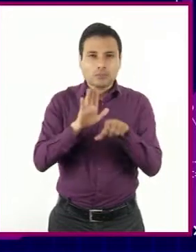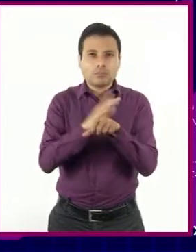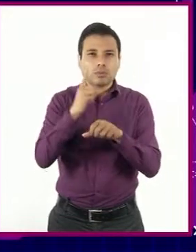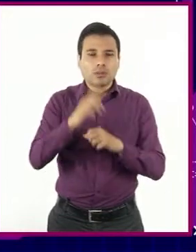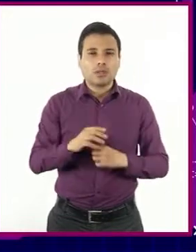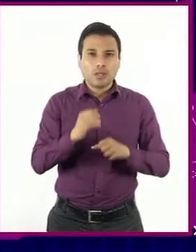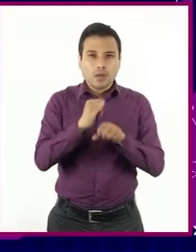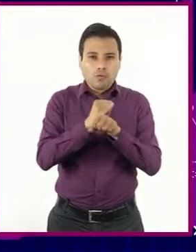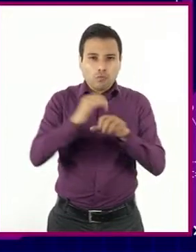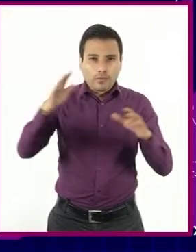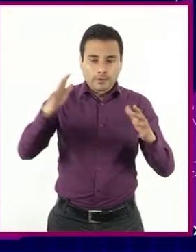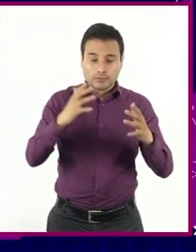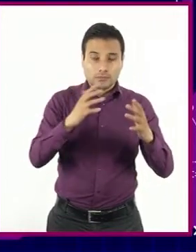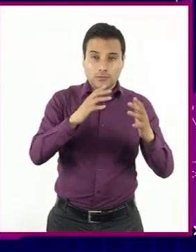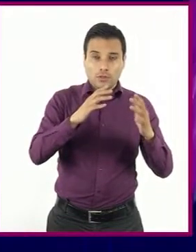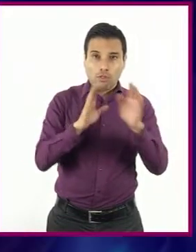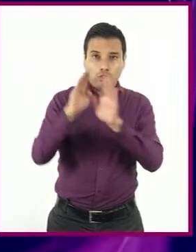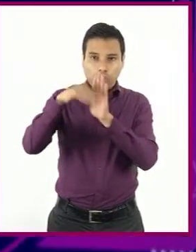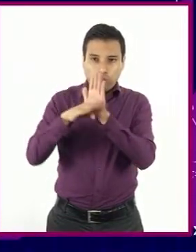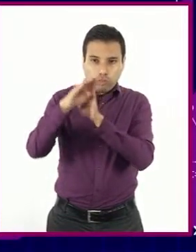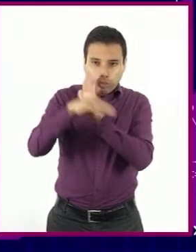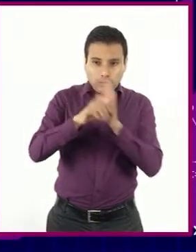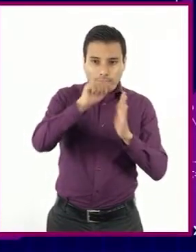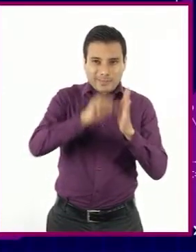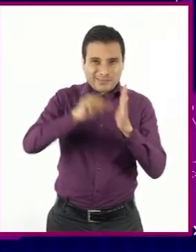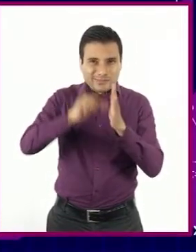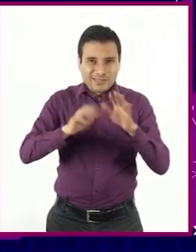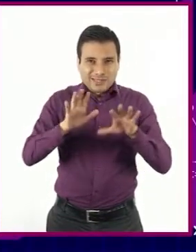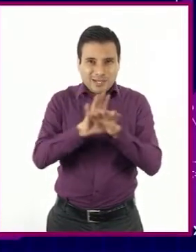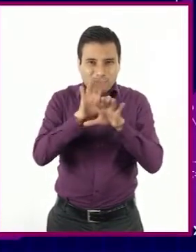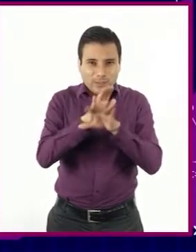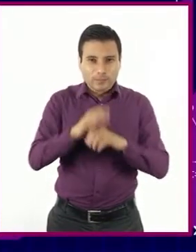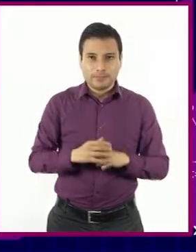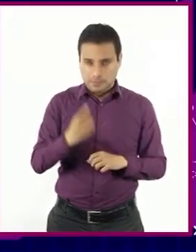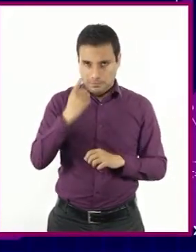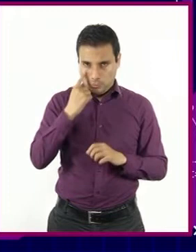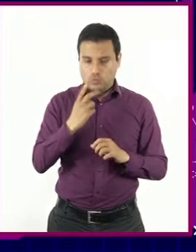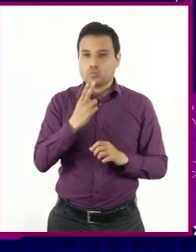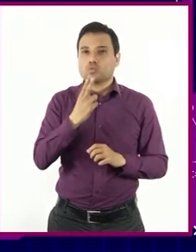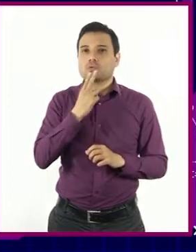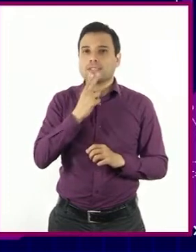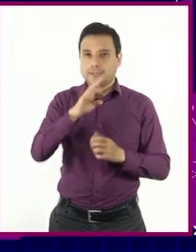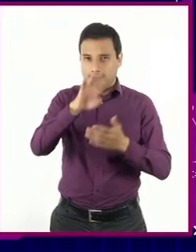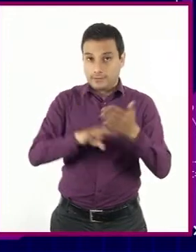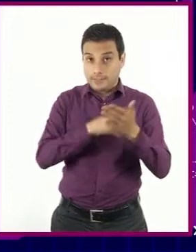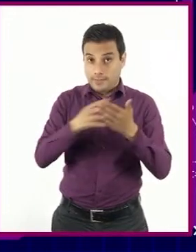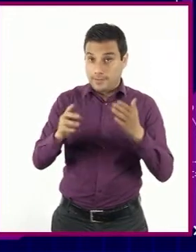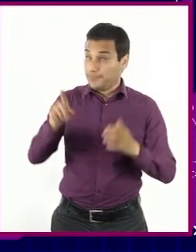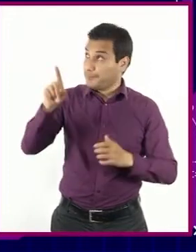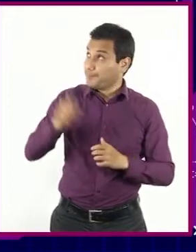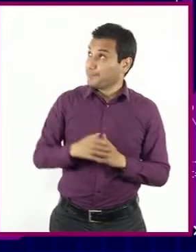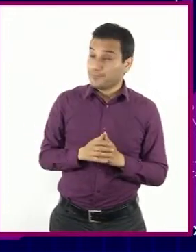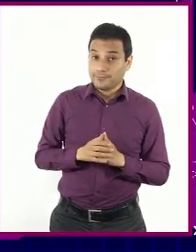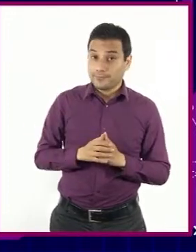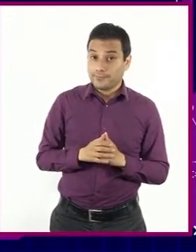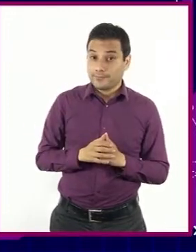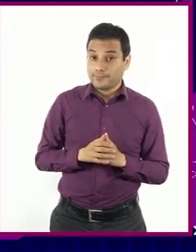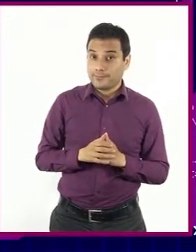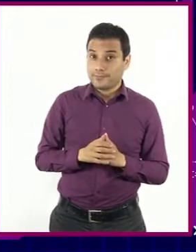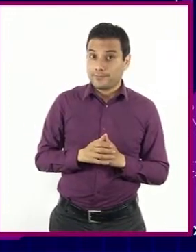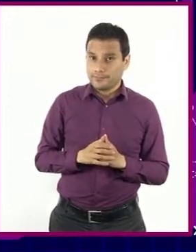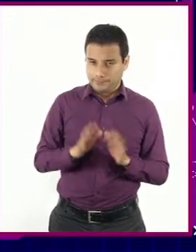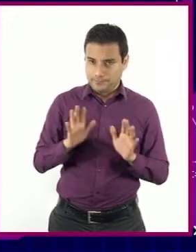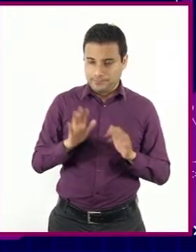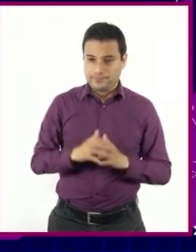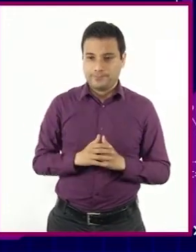datos fluctúan mucho de mes a mes. Utilicemos entonces la tabla de datos que corresponde a la gráfica